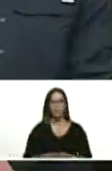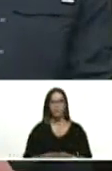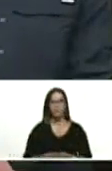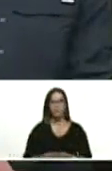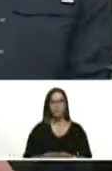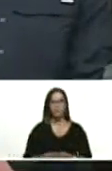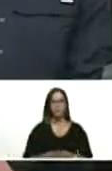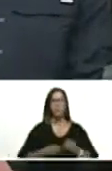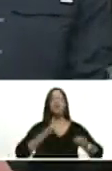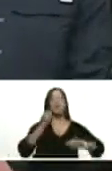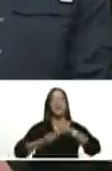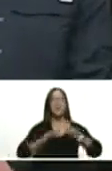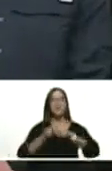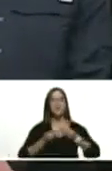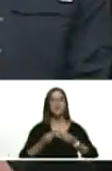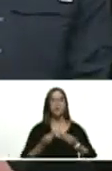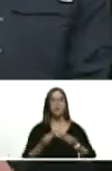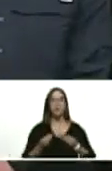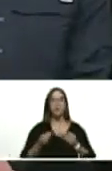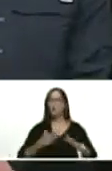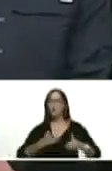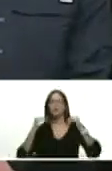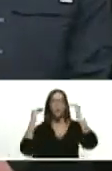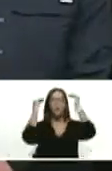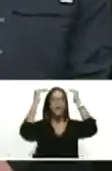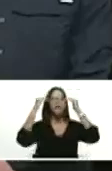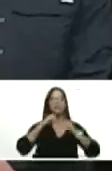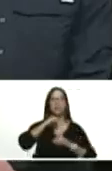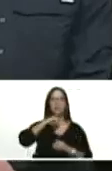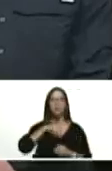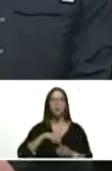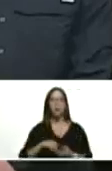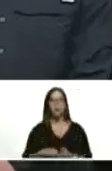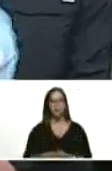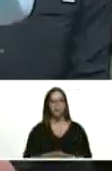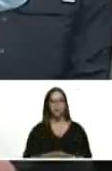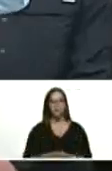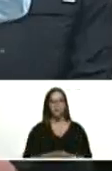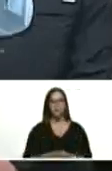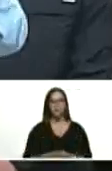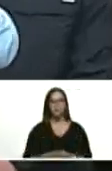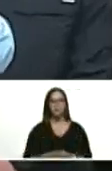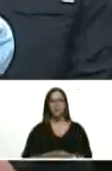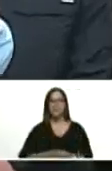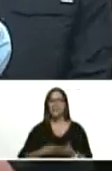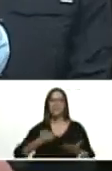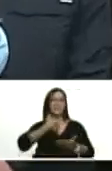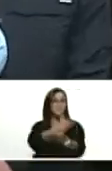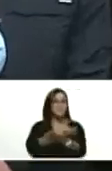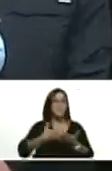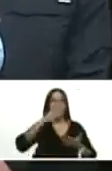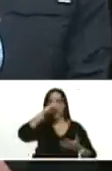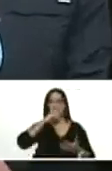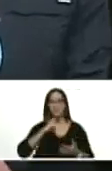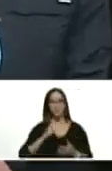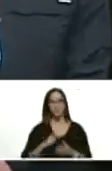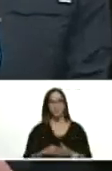Hizo lo que solo los gigantes de la historia, en milenios